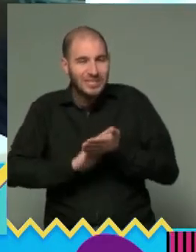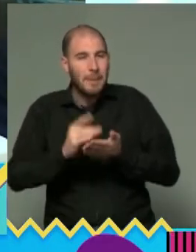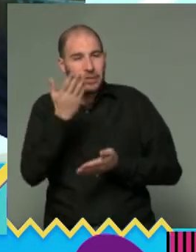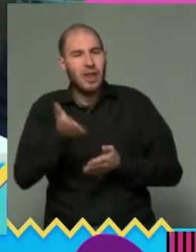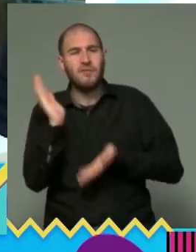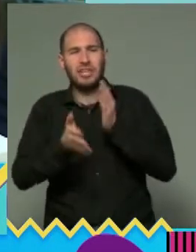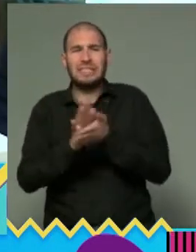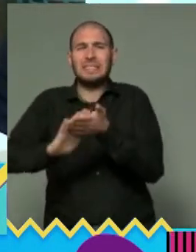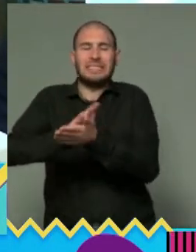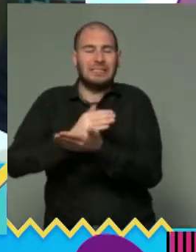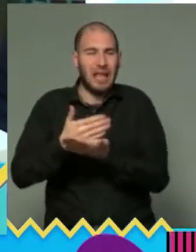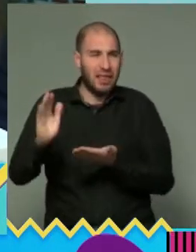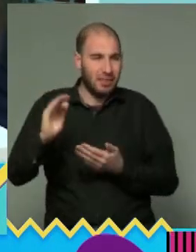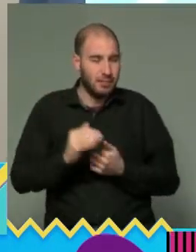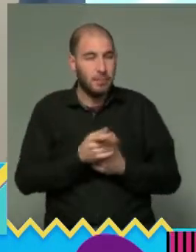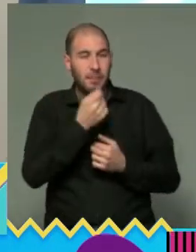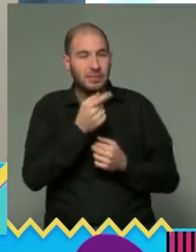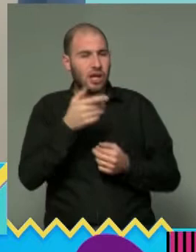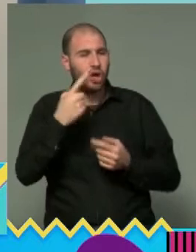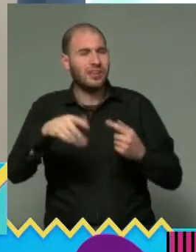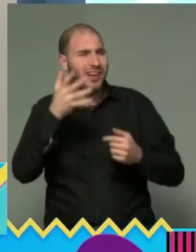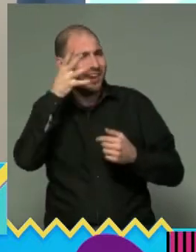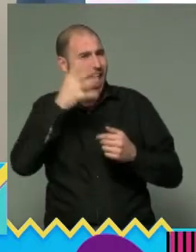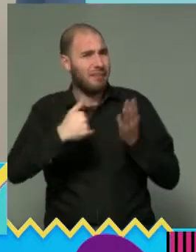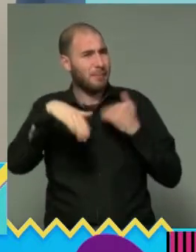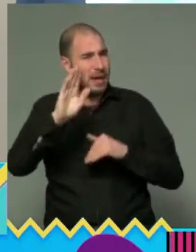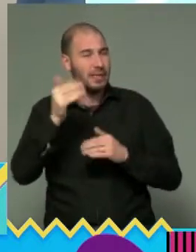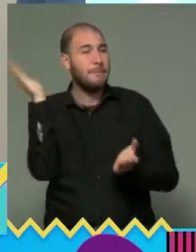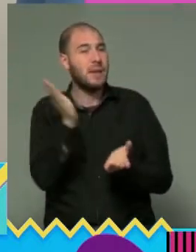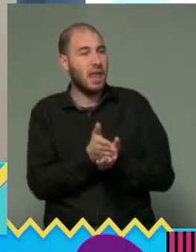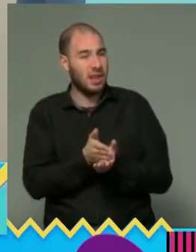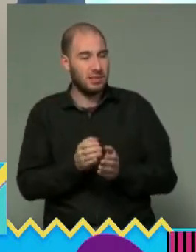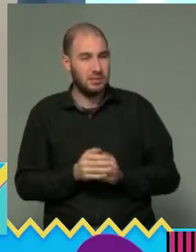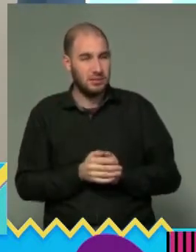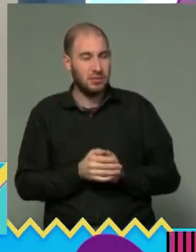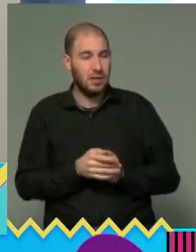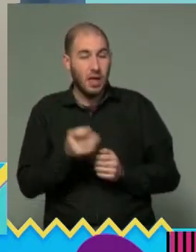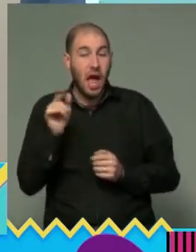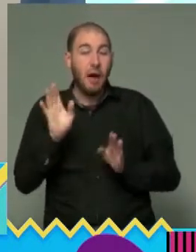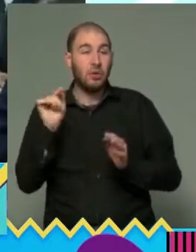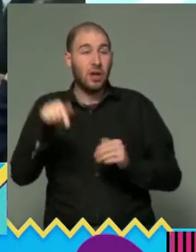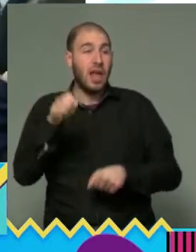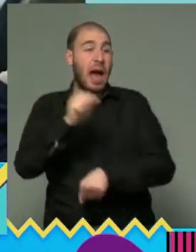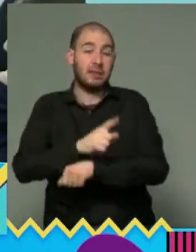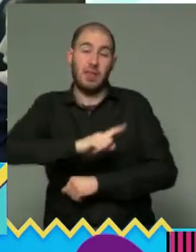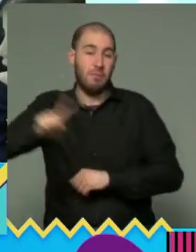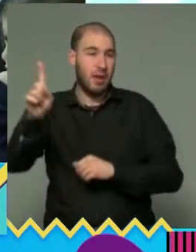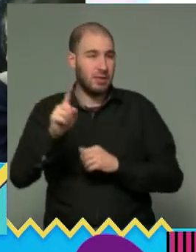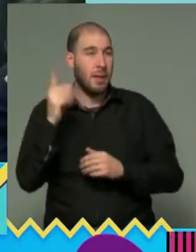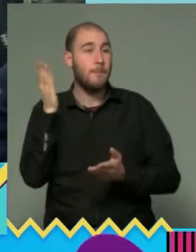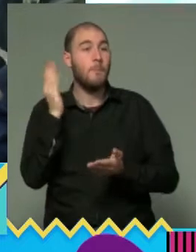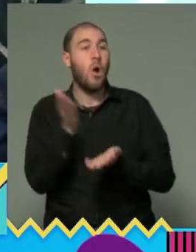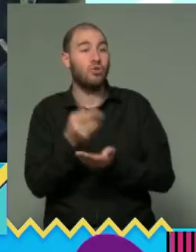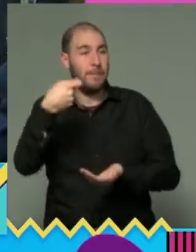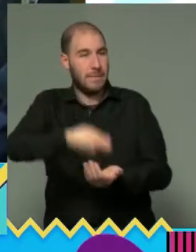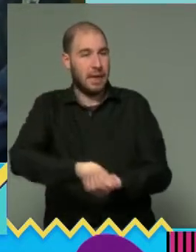posibles agresores, hay un agravamiento de las penalidades que sufre y la posibilidad de ser arrestado y de tener que pagar una